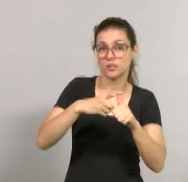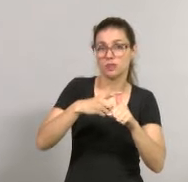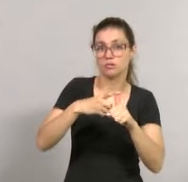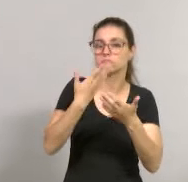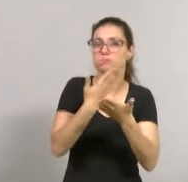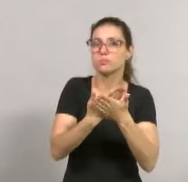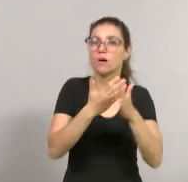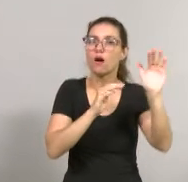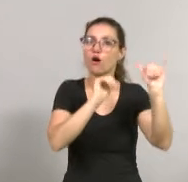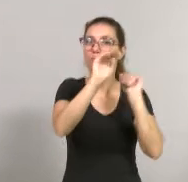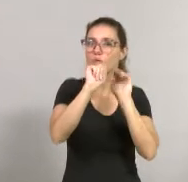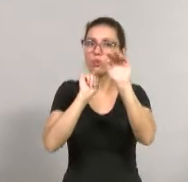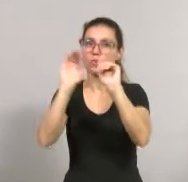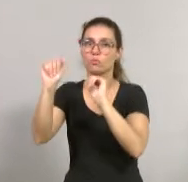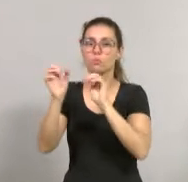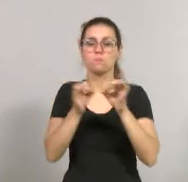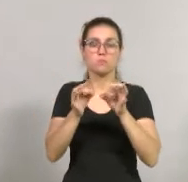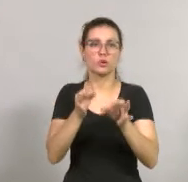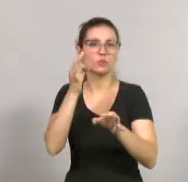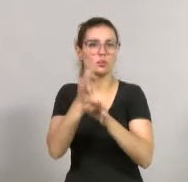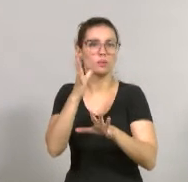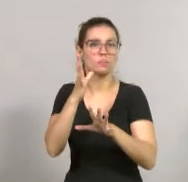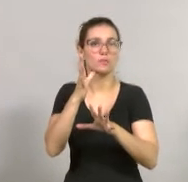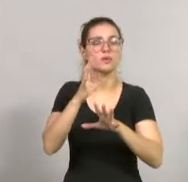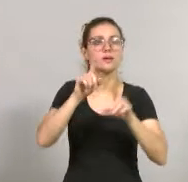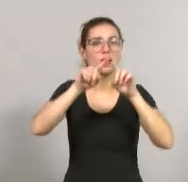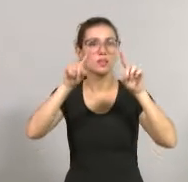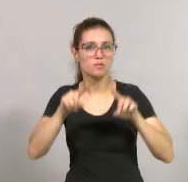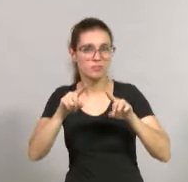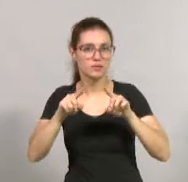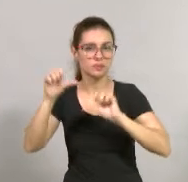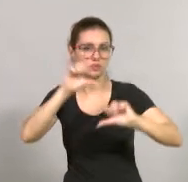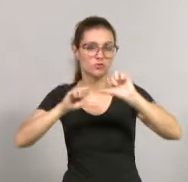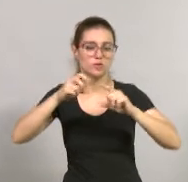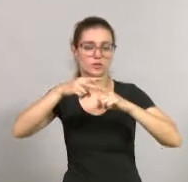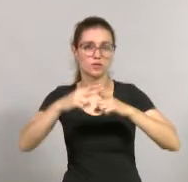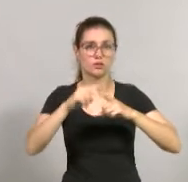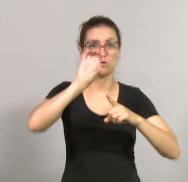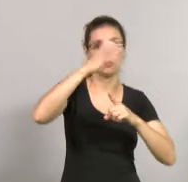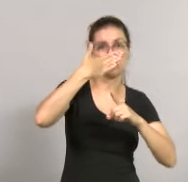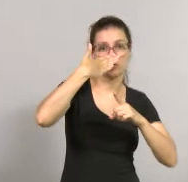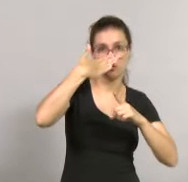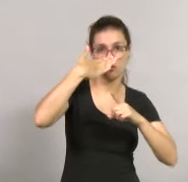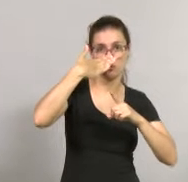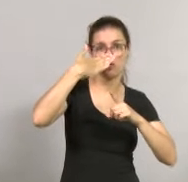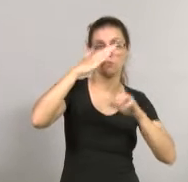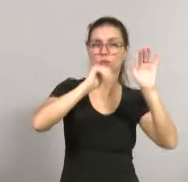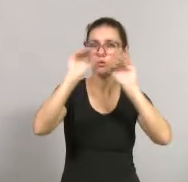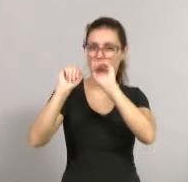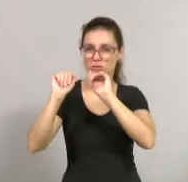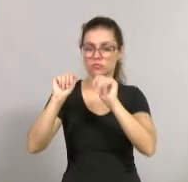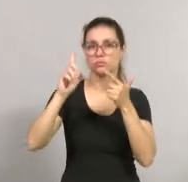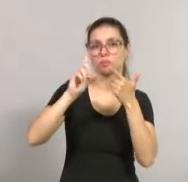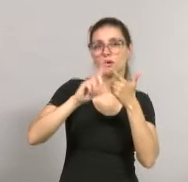una convocatoria externa de proyectos especiales del Ministerio de Ciencia y Tecnología de la provincia de Córdoba. Tiene que ver con